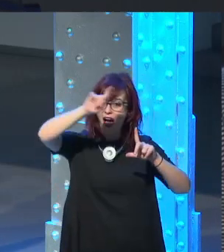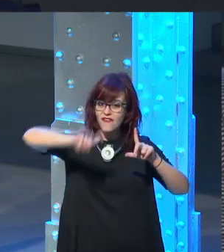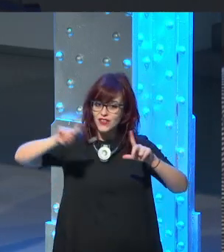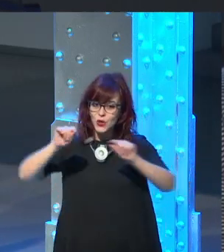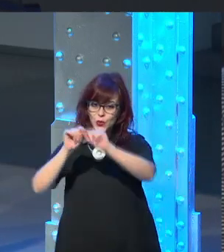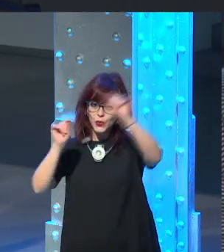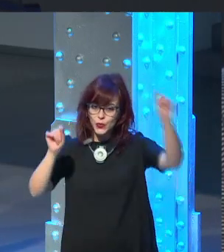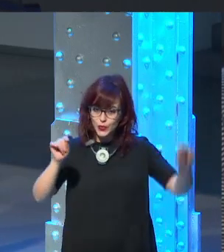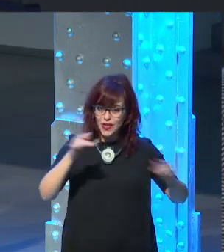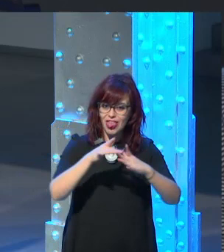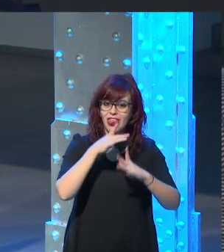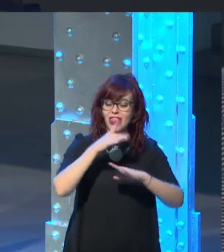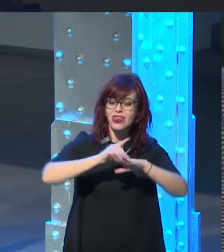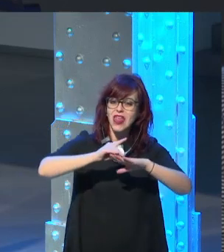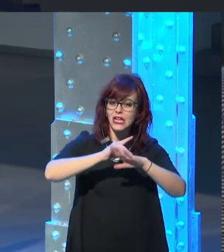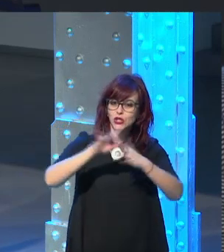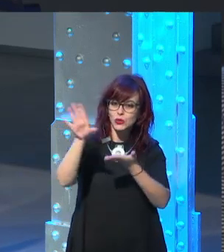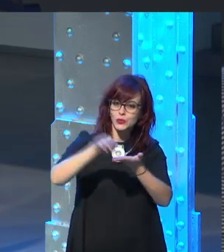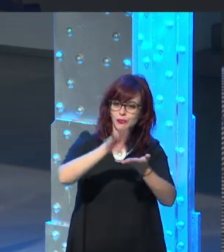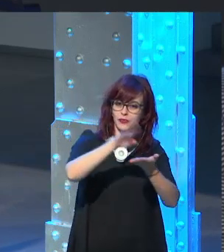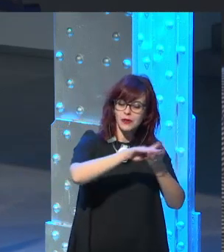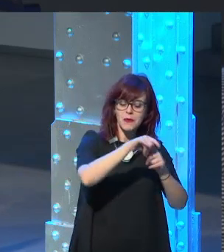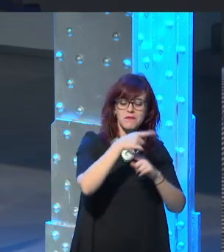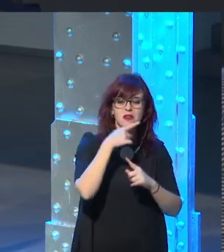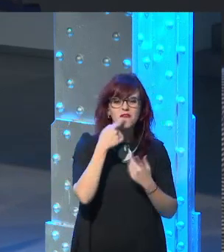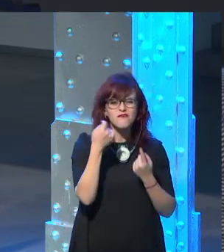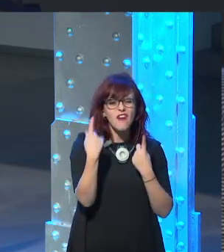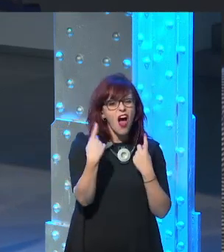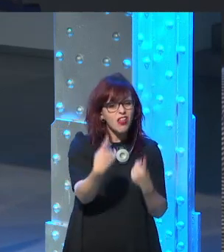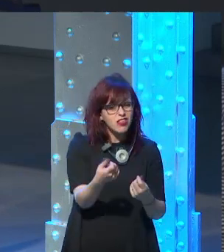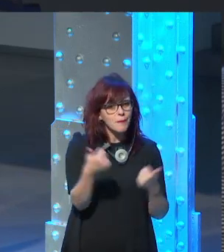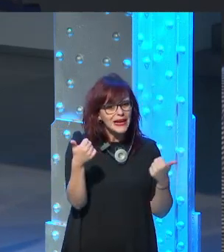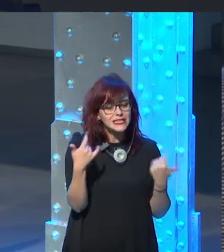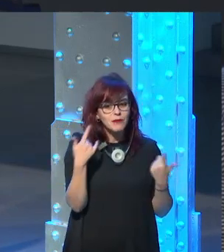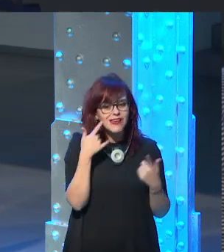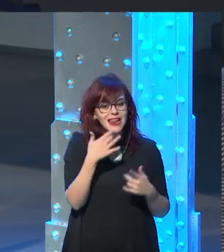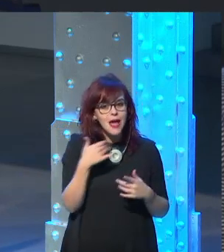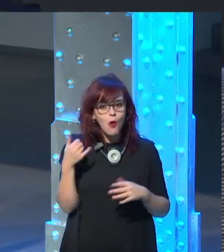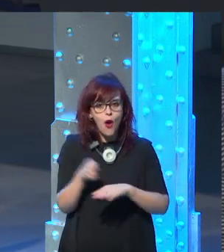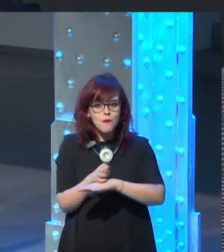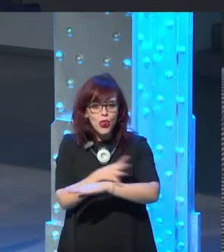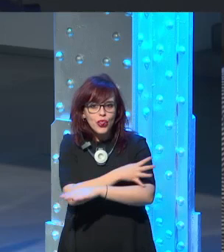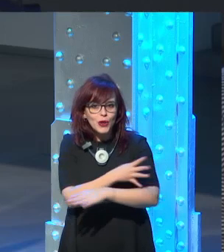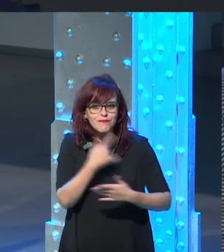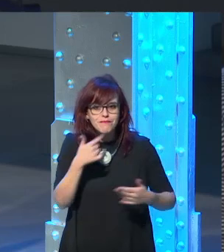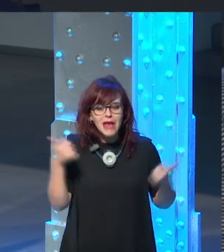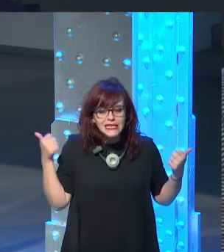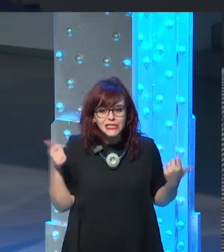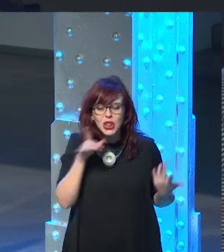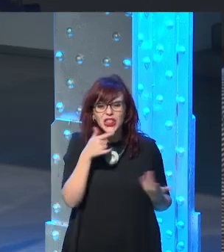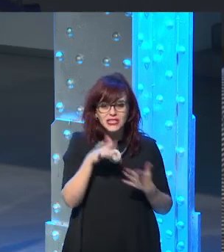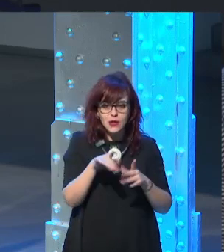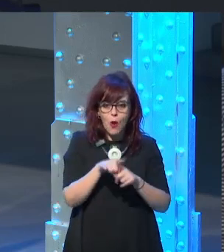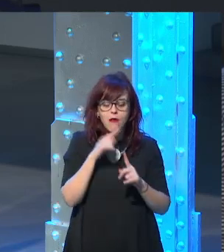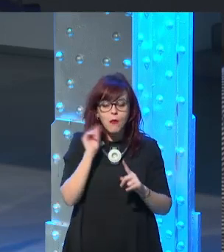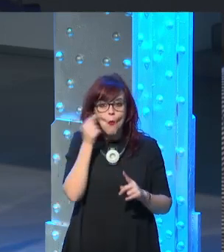gráficos y datos que nos quedaban un poco secos y queríamos que fuera algo emocionante, porque no pueden ser